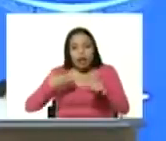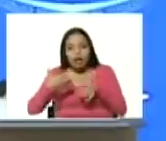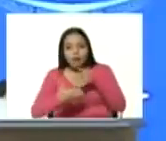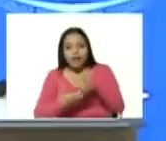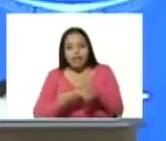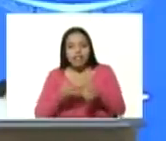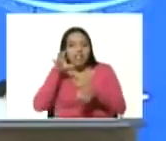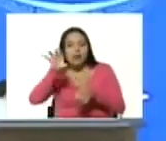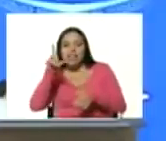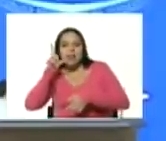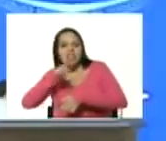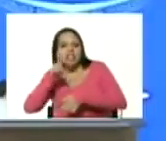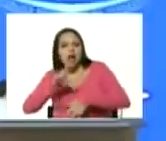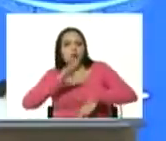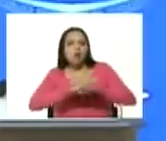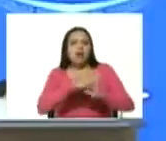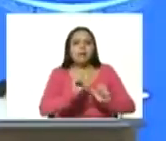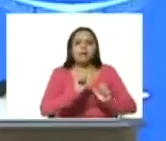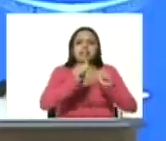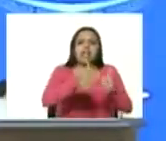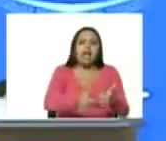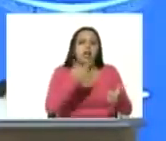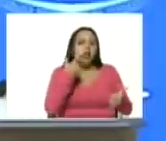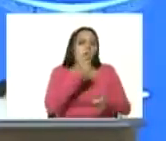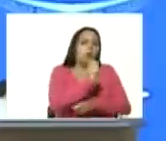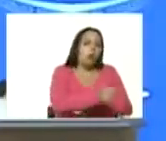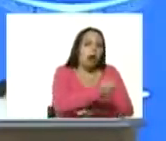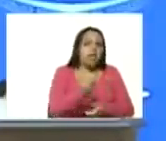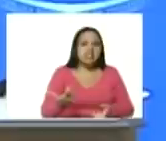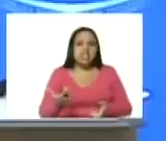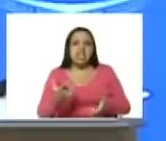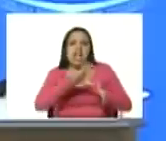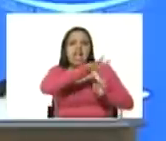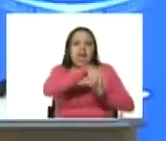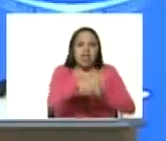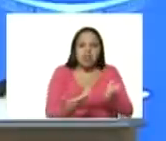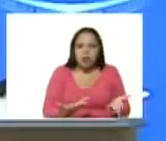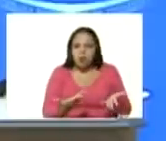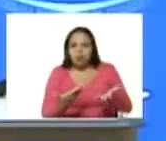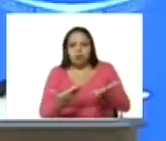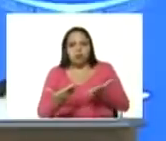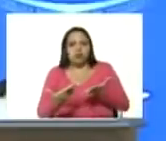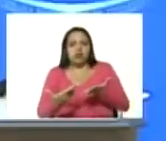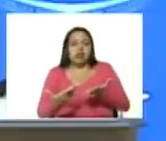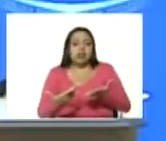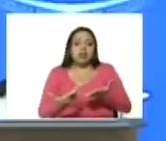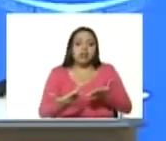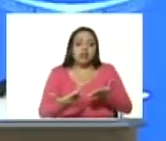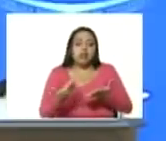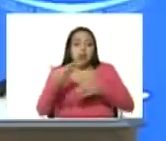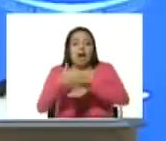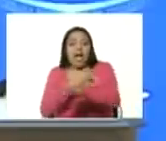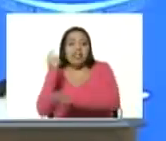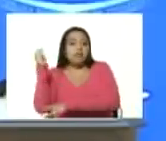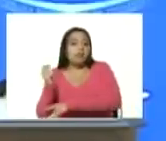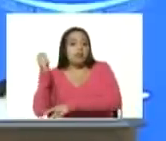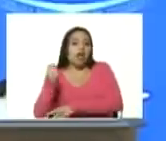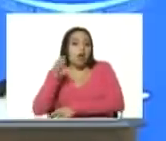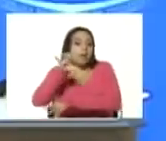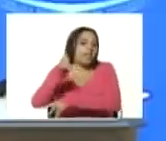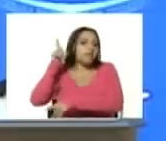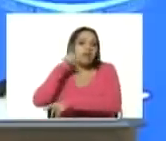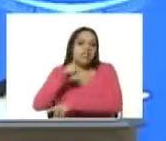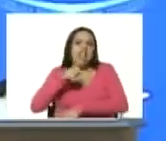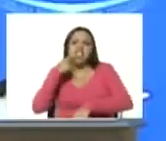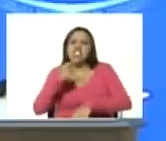los magistrados de Narnia, el contralor de Narnia, el ladrón procurador de Narnia, los exdiputados de Narnia, a decir